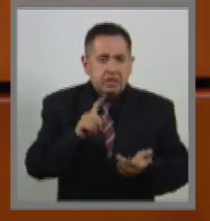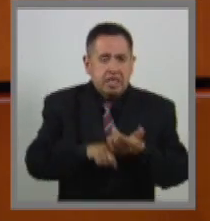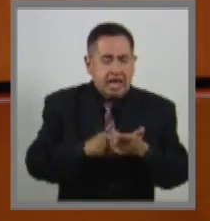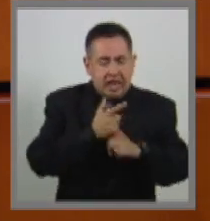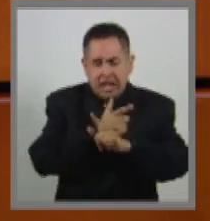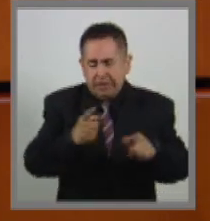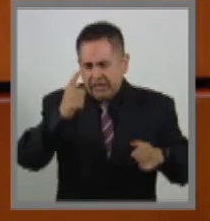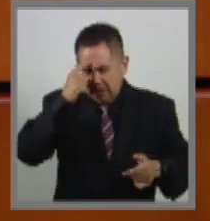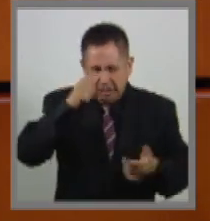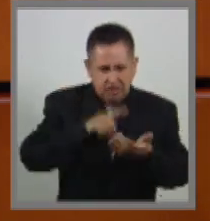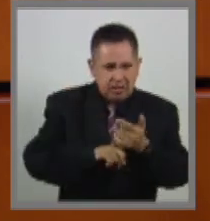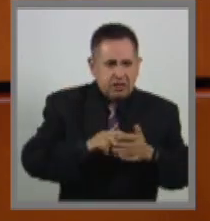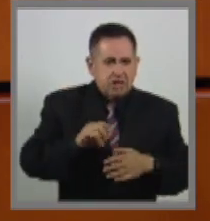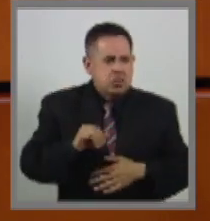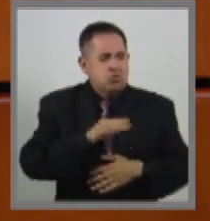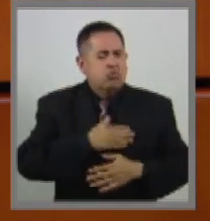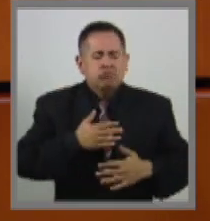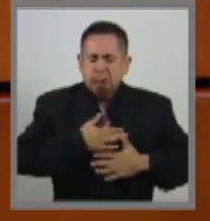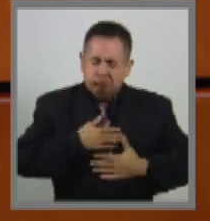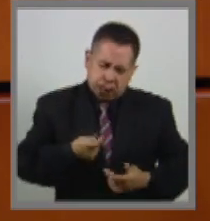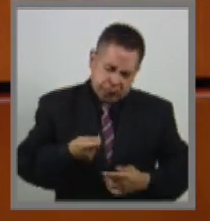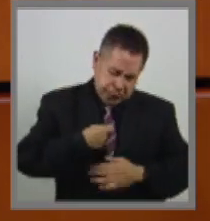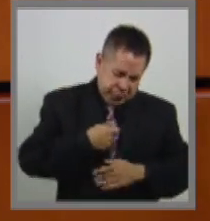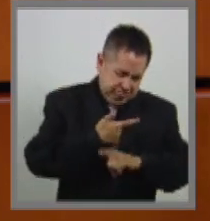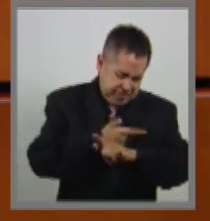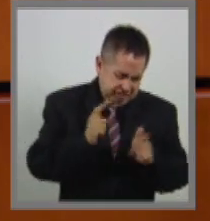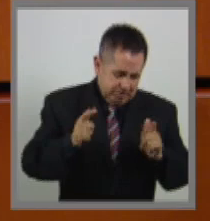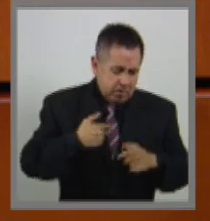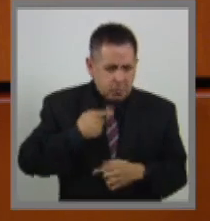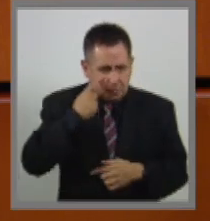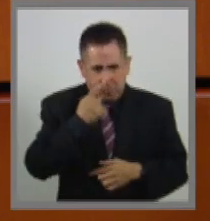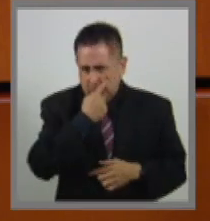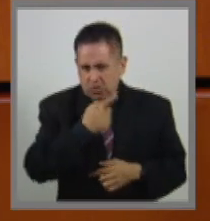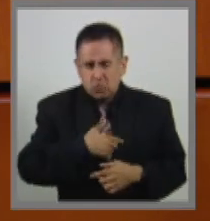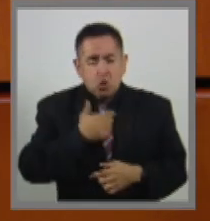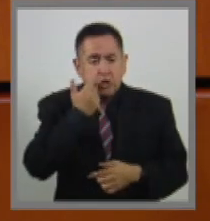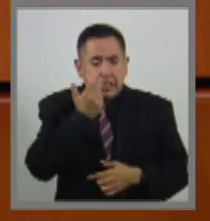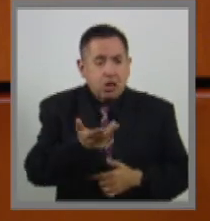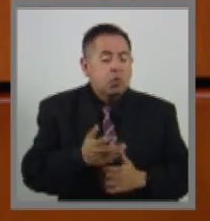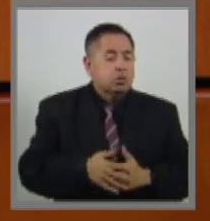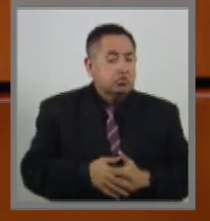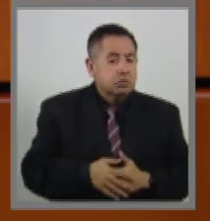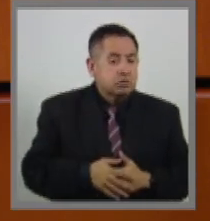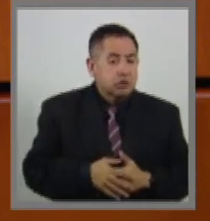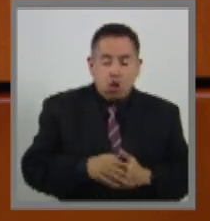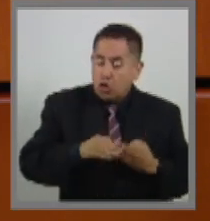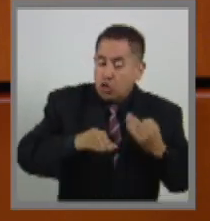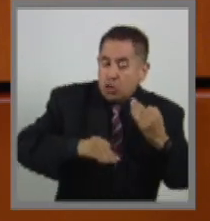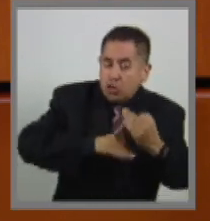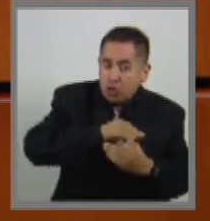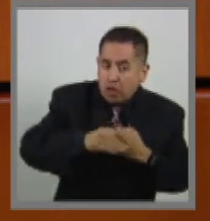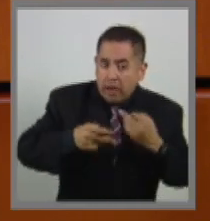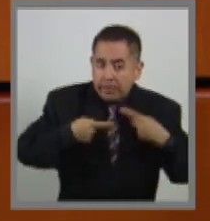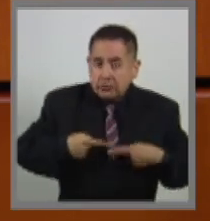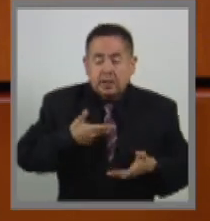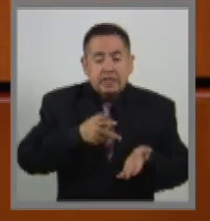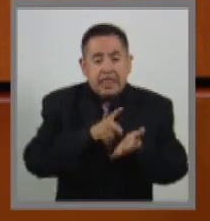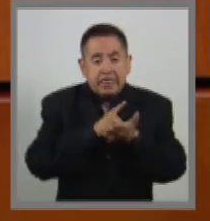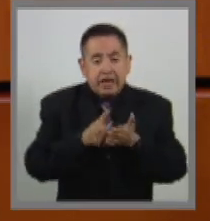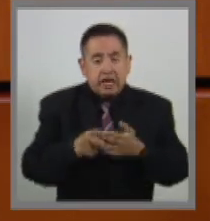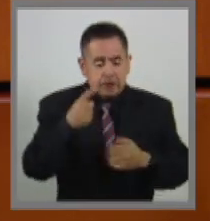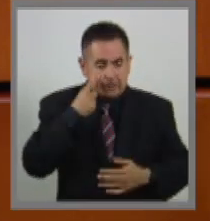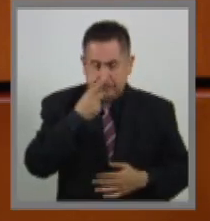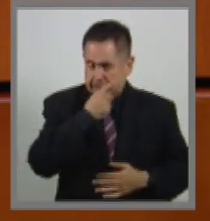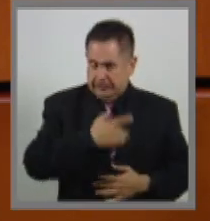libertad de tenerla o no, así como de conservarla o cambiarla. Toda persona tiene derecho a actuar